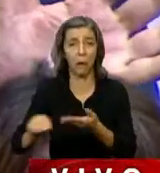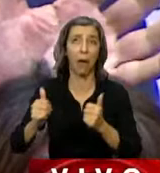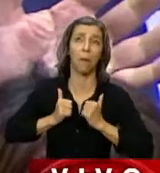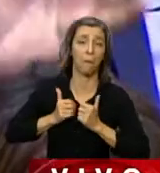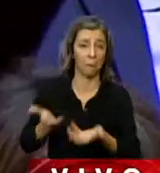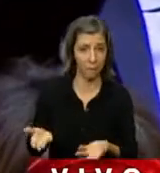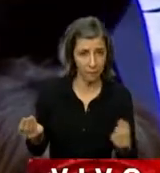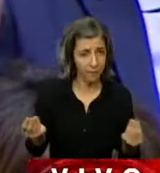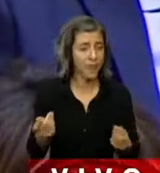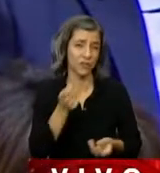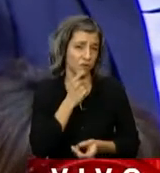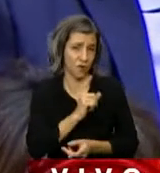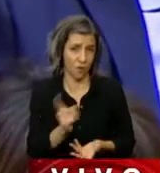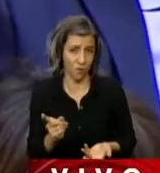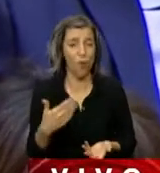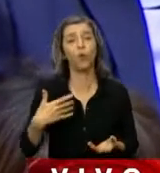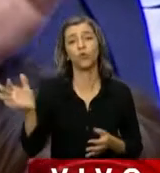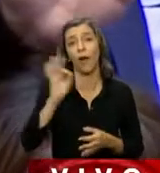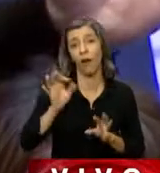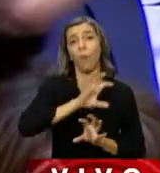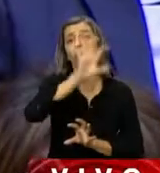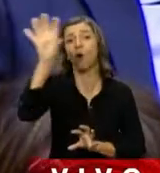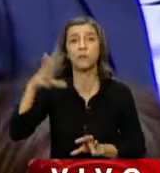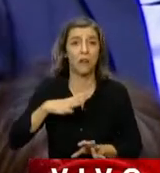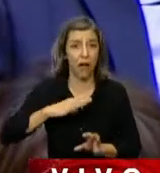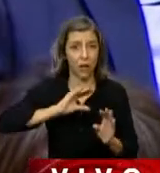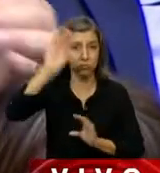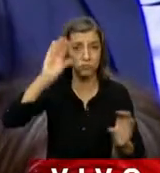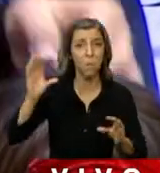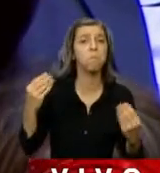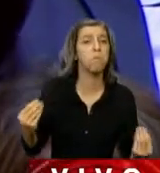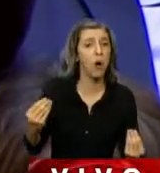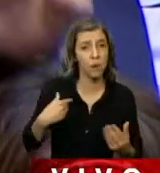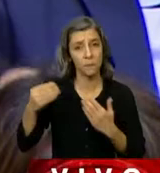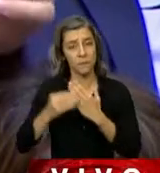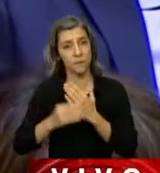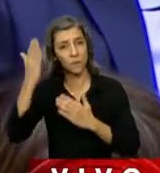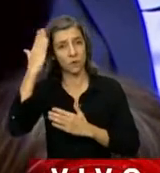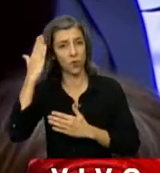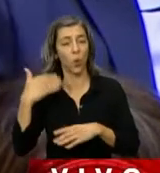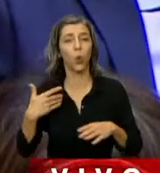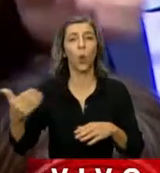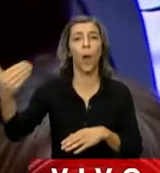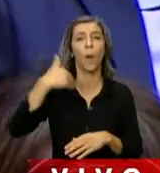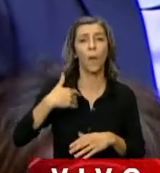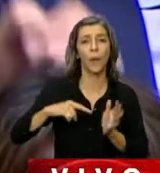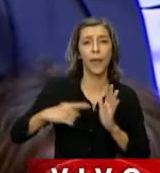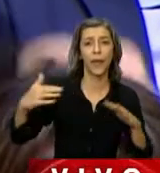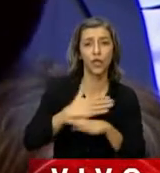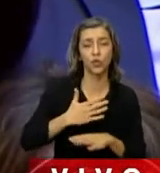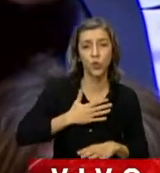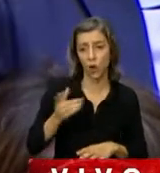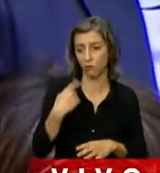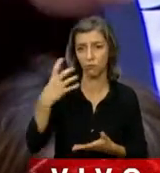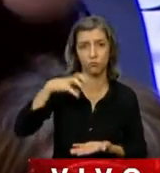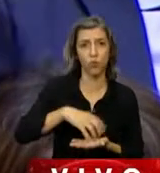nos gusta que algún ministro de Cultura venga a visitar nuestra ciudad donde tenemos el Instituto Universitario Popular de Arte,